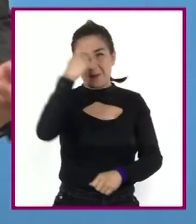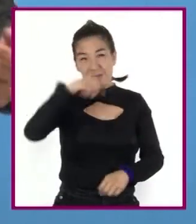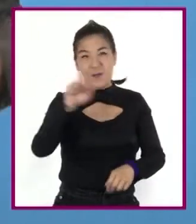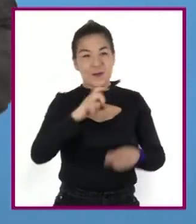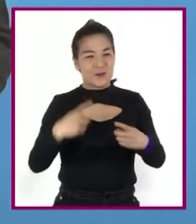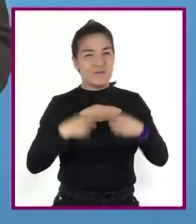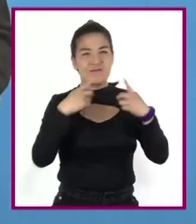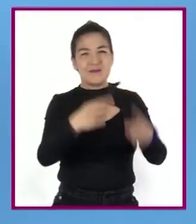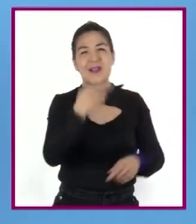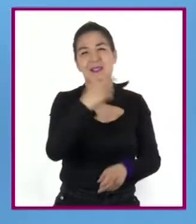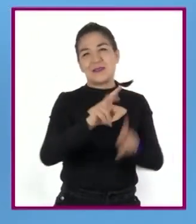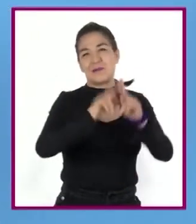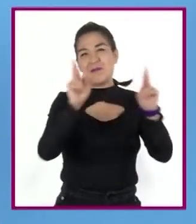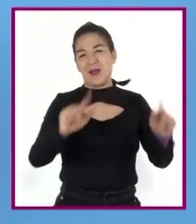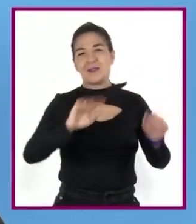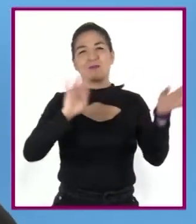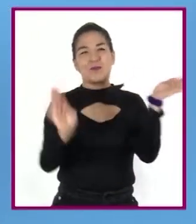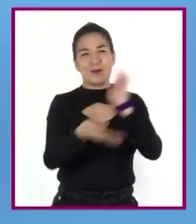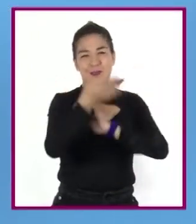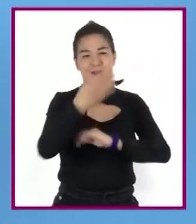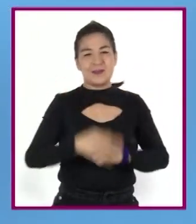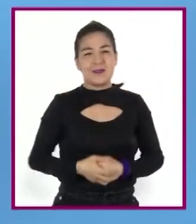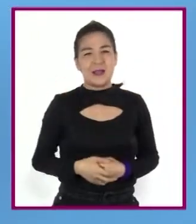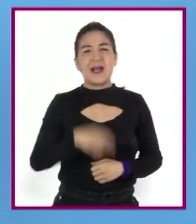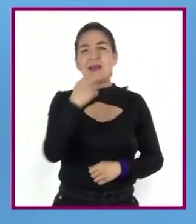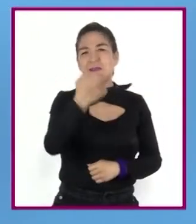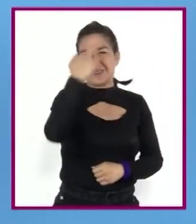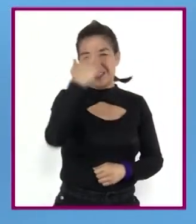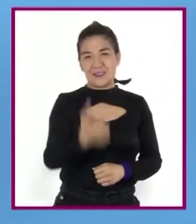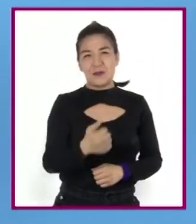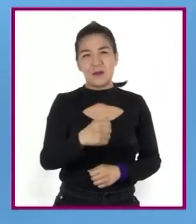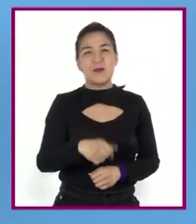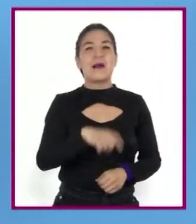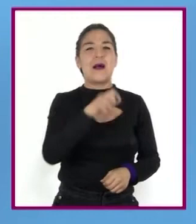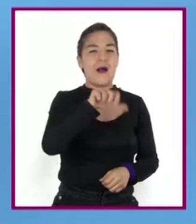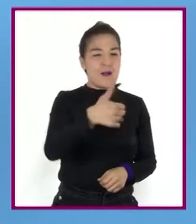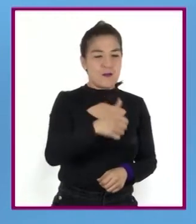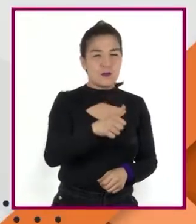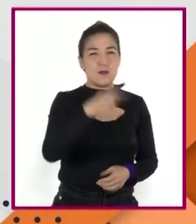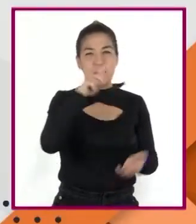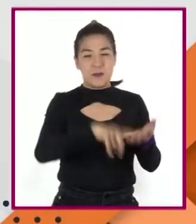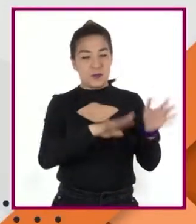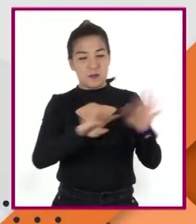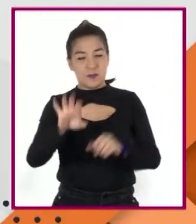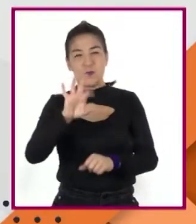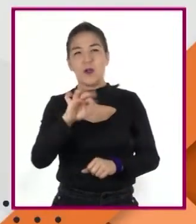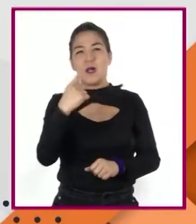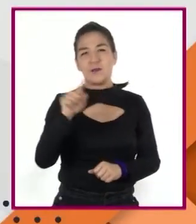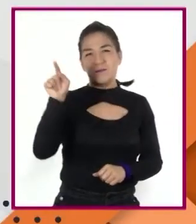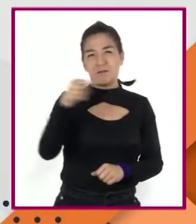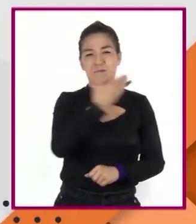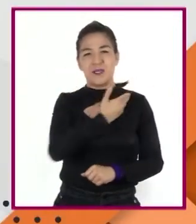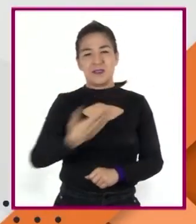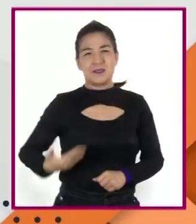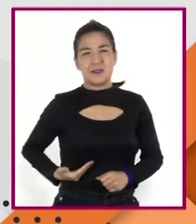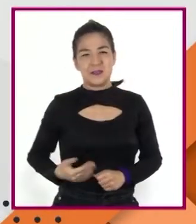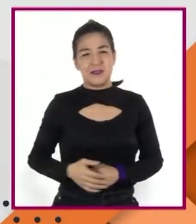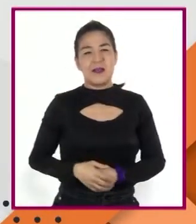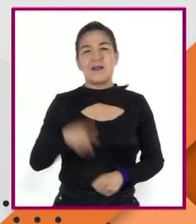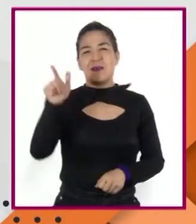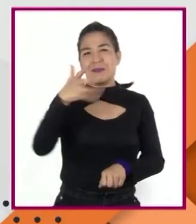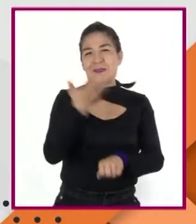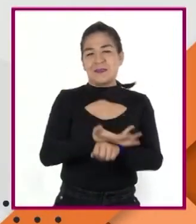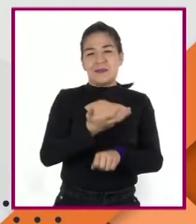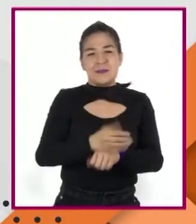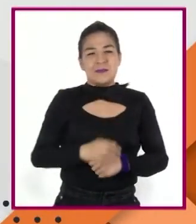garantizar la paz mundial. De ese modo, en agosto de 1941, el presidente de Estados Unidos de